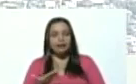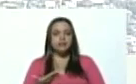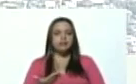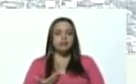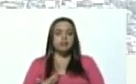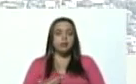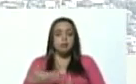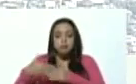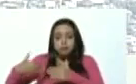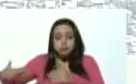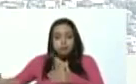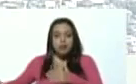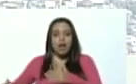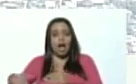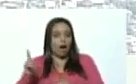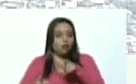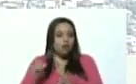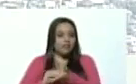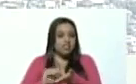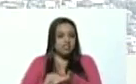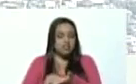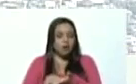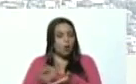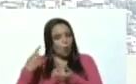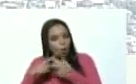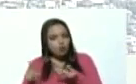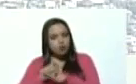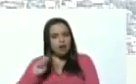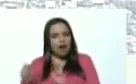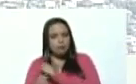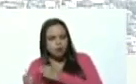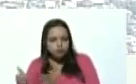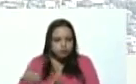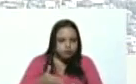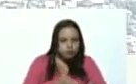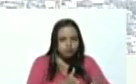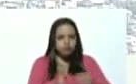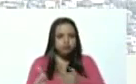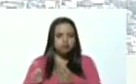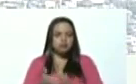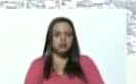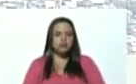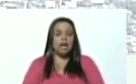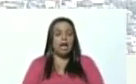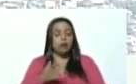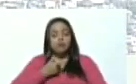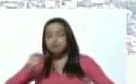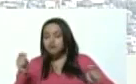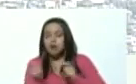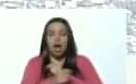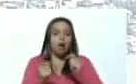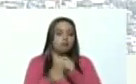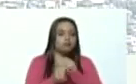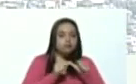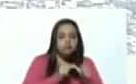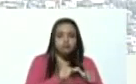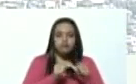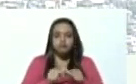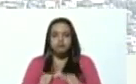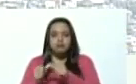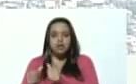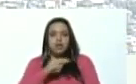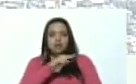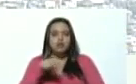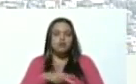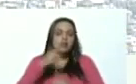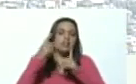caminos, se van dejando atrás otros. Bueno, esto es una batalla permanente que nosotros tenemos